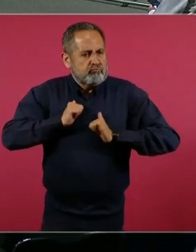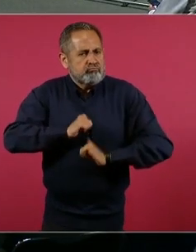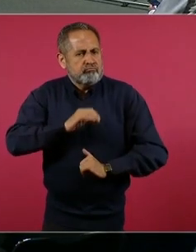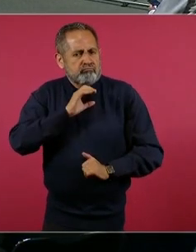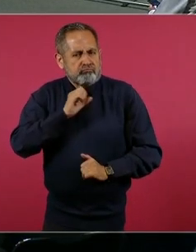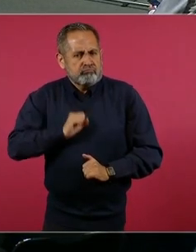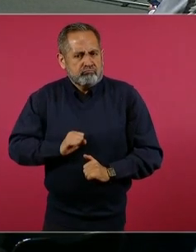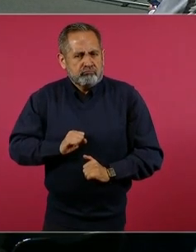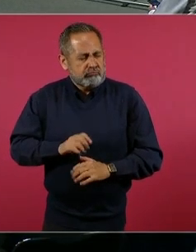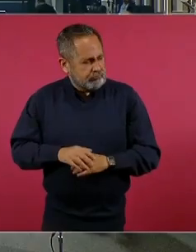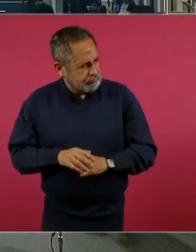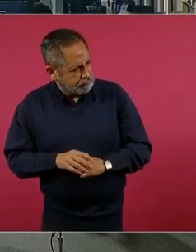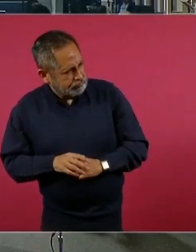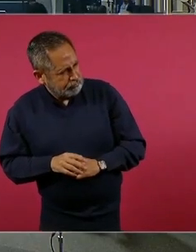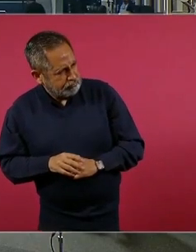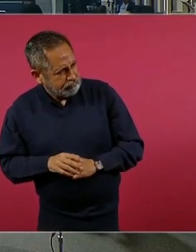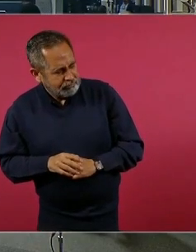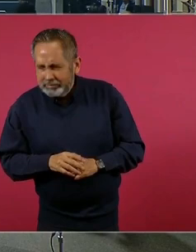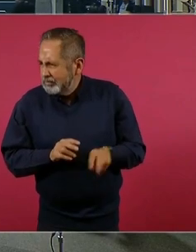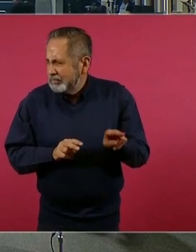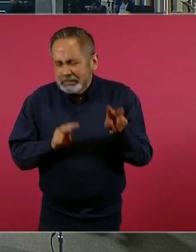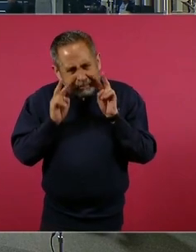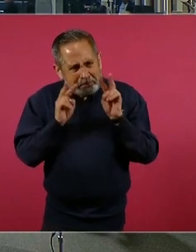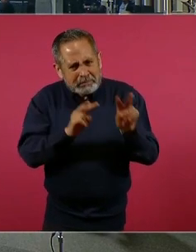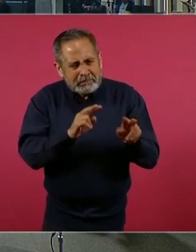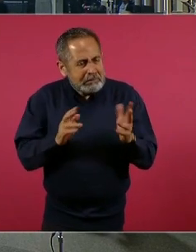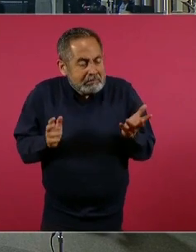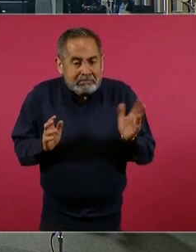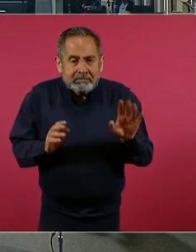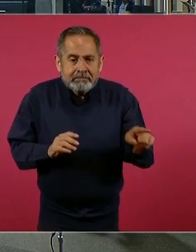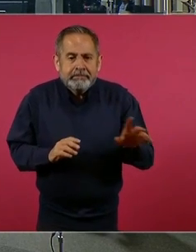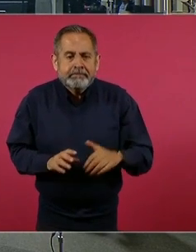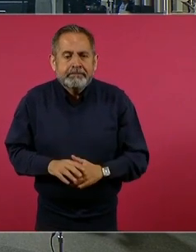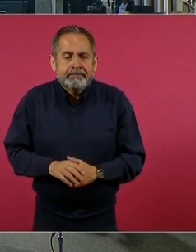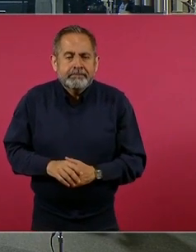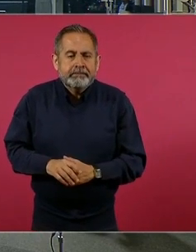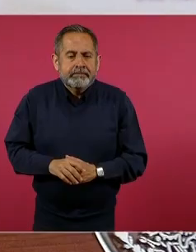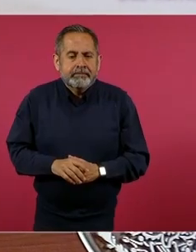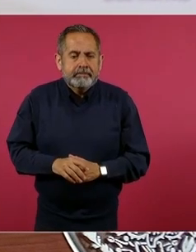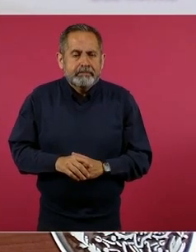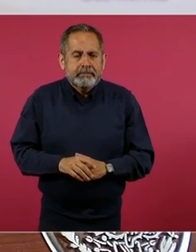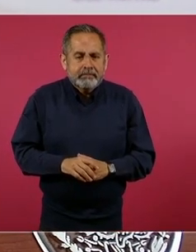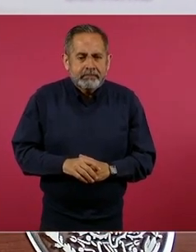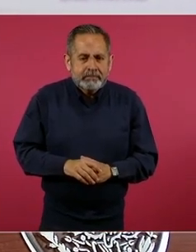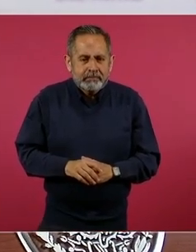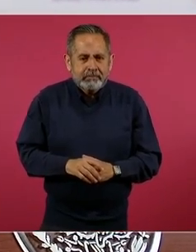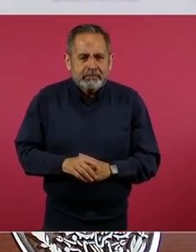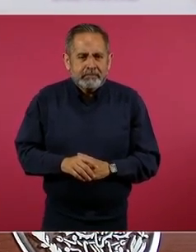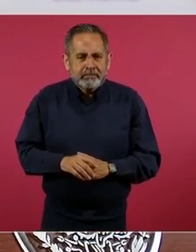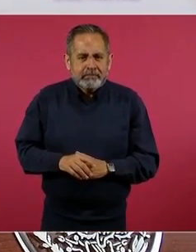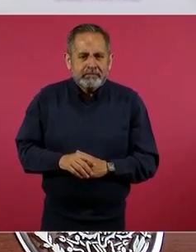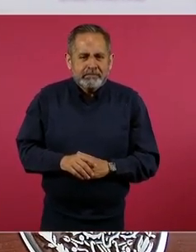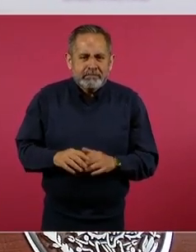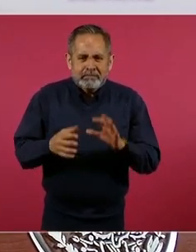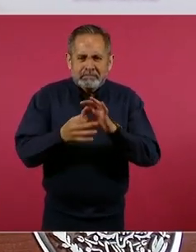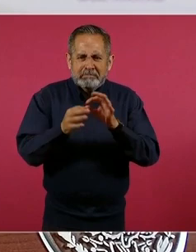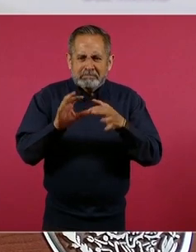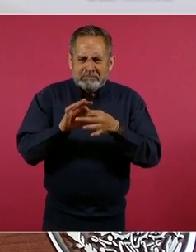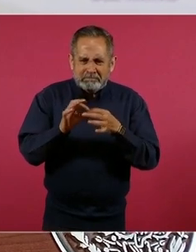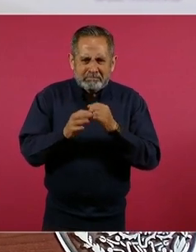Y alcanzaba yo a ver cadenas, ¿no?,